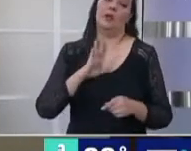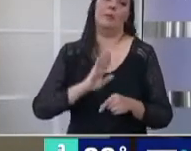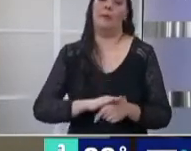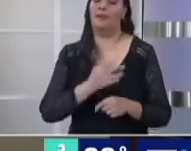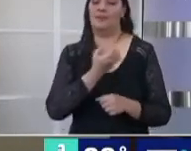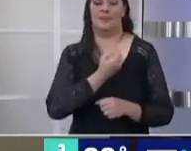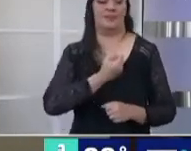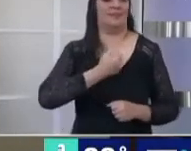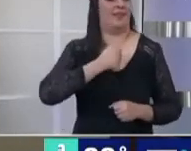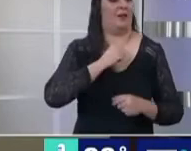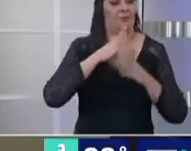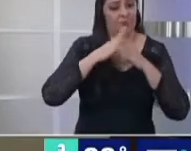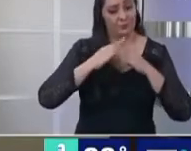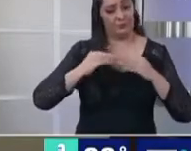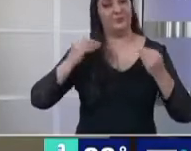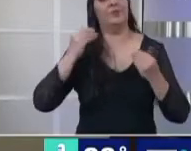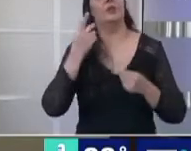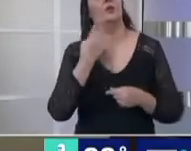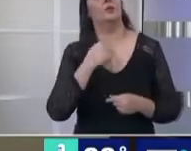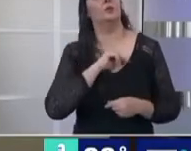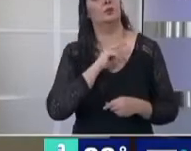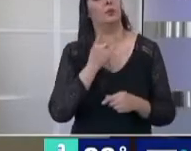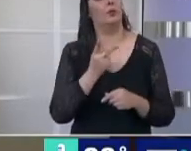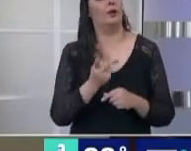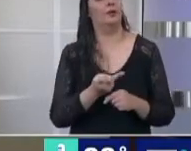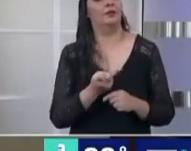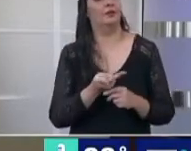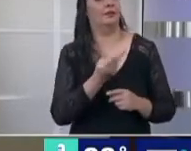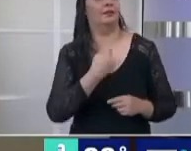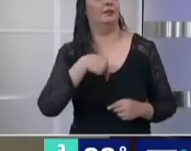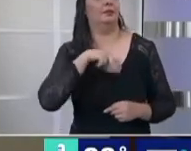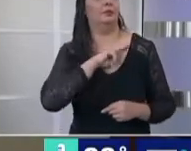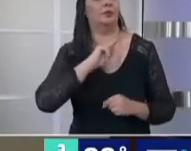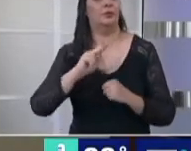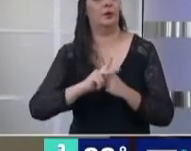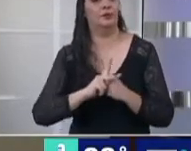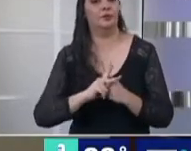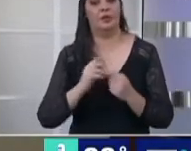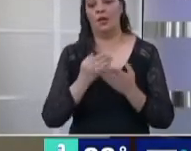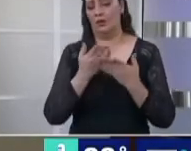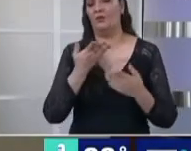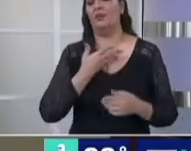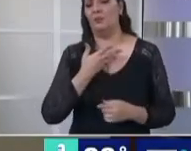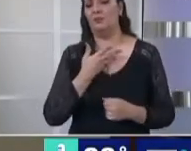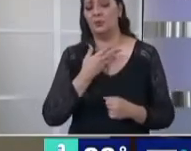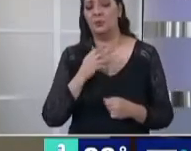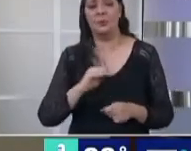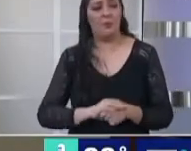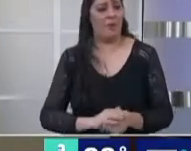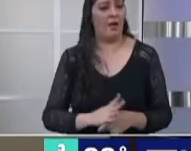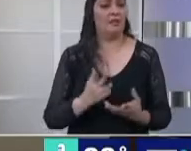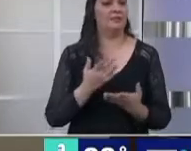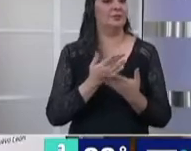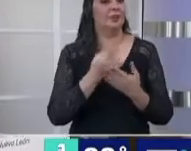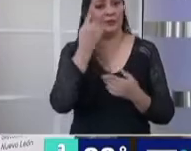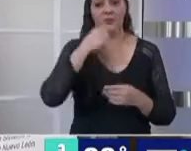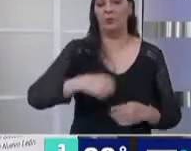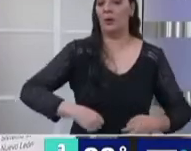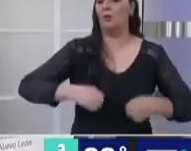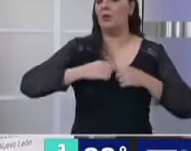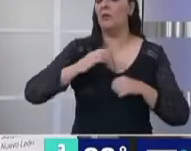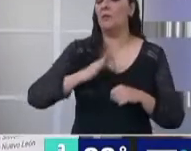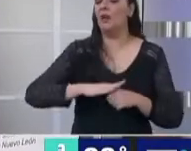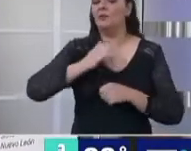la esperanza de vida más grande al nacer de todo el país, gracias a que hay grandes doctores y doctoras, grandes